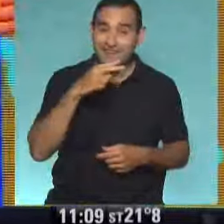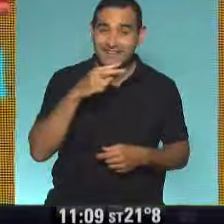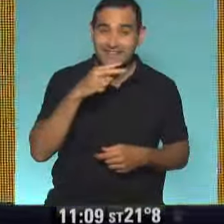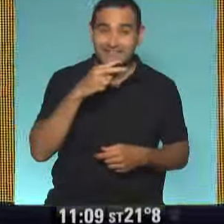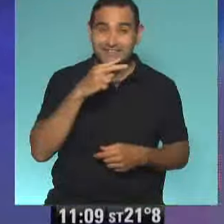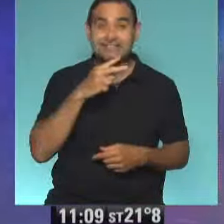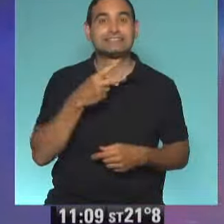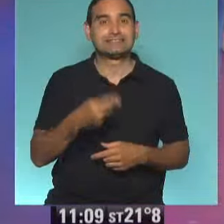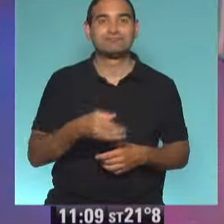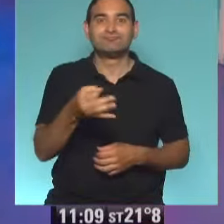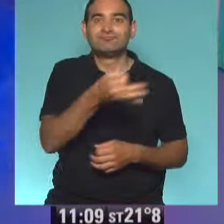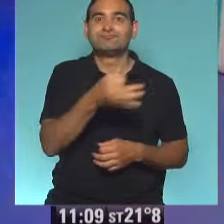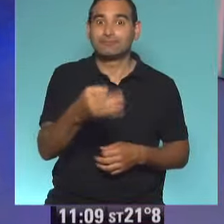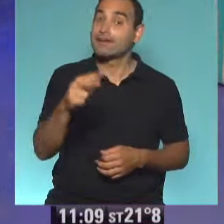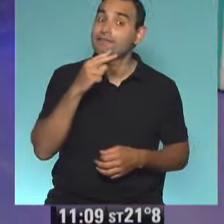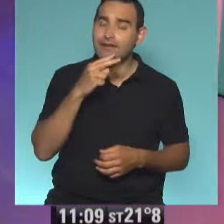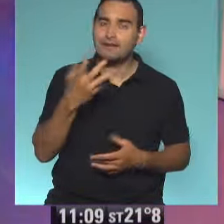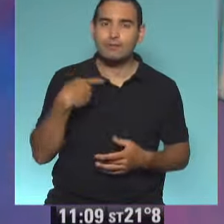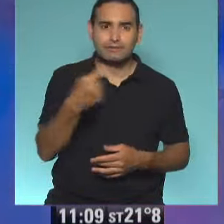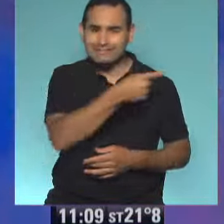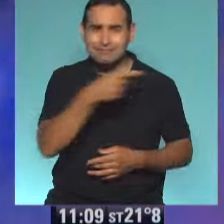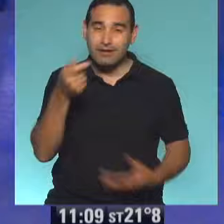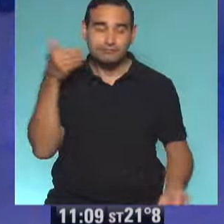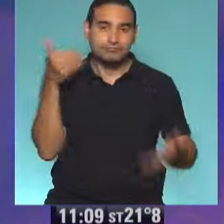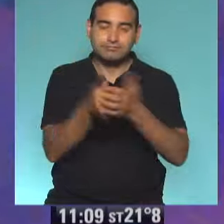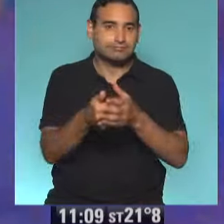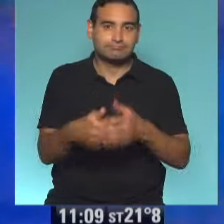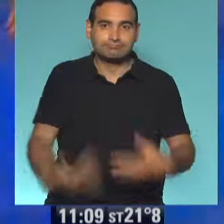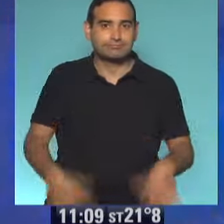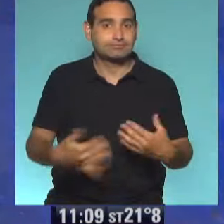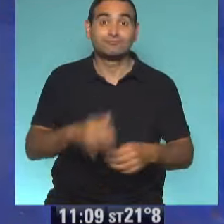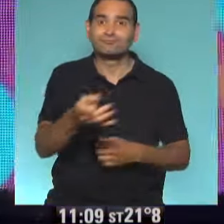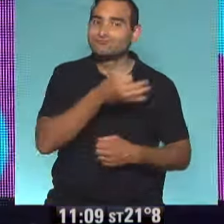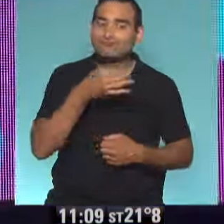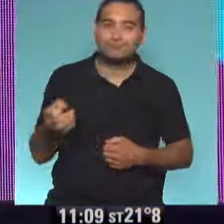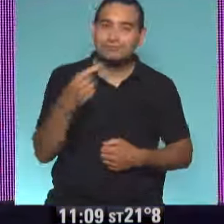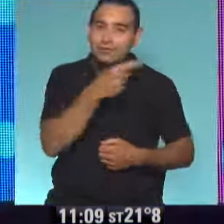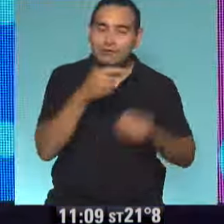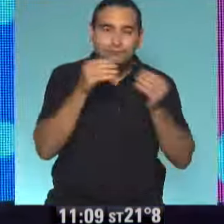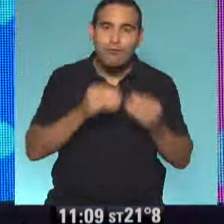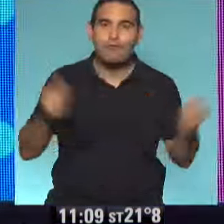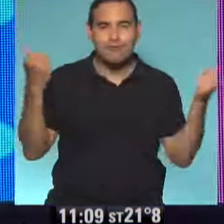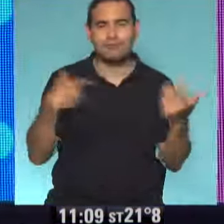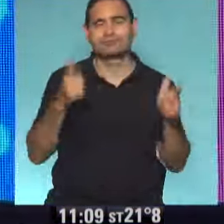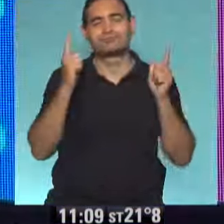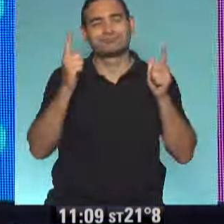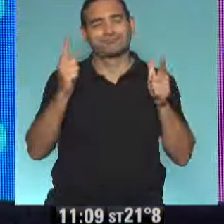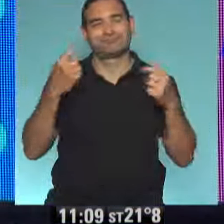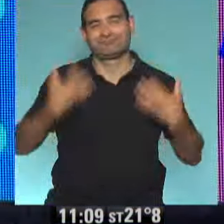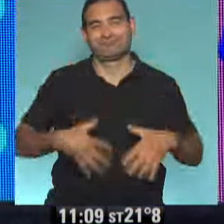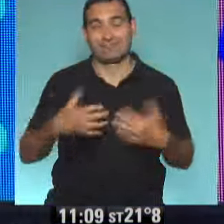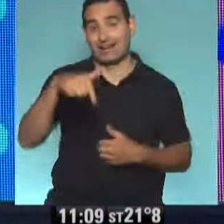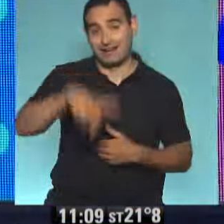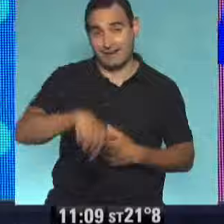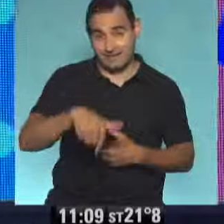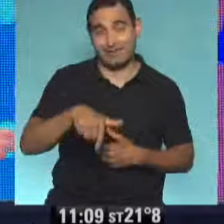seguimos educando? Sí, llegamos al viernes, pero se me pasó volando. Así se nos fue porque estuvimos divirtiéndonos un montón. Nosotros aquí